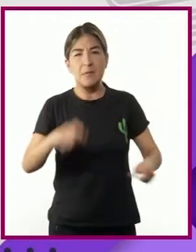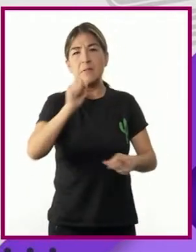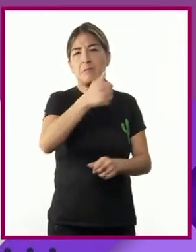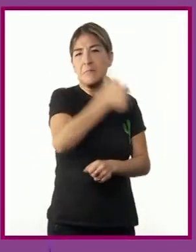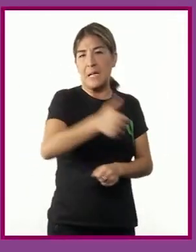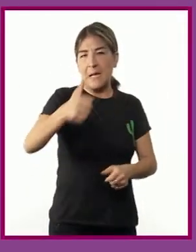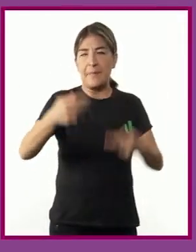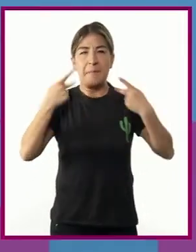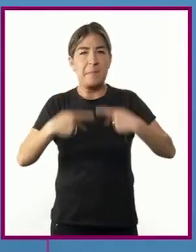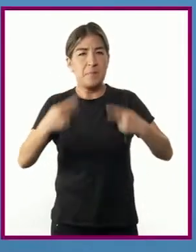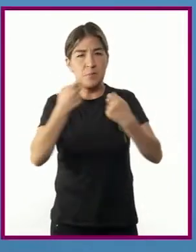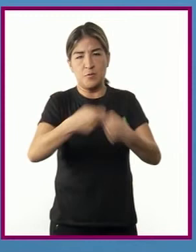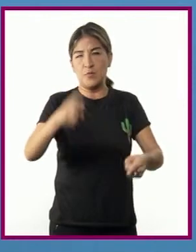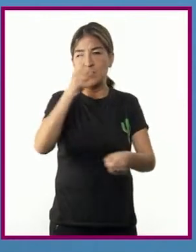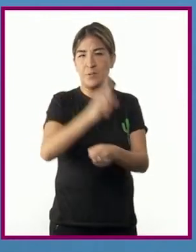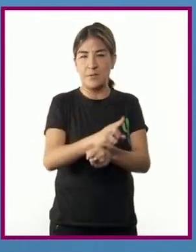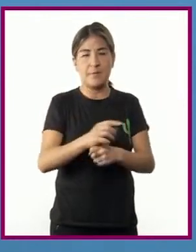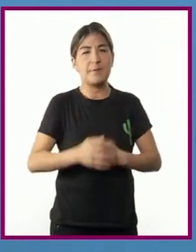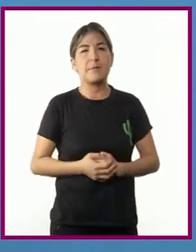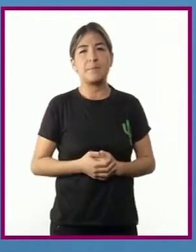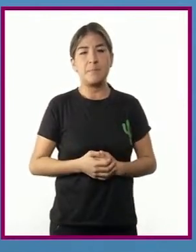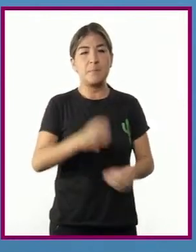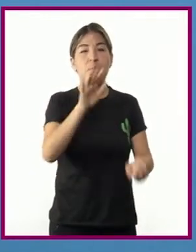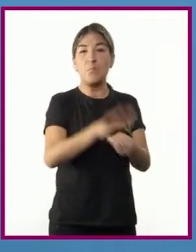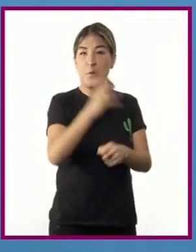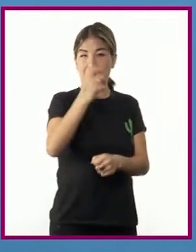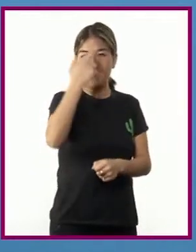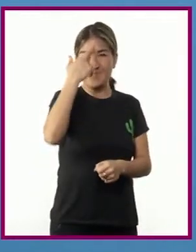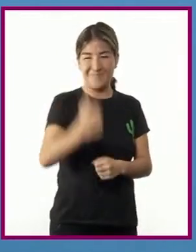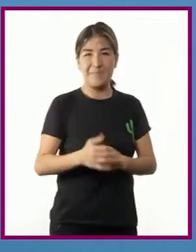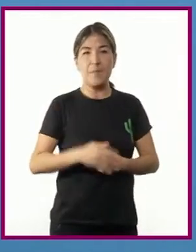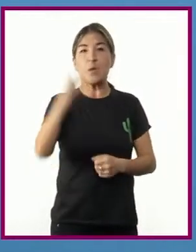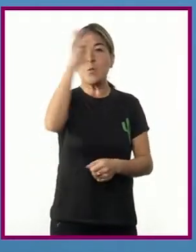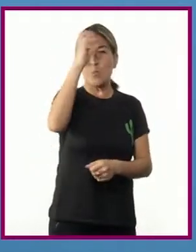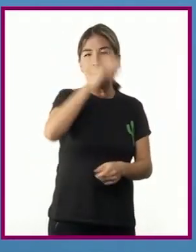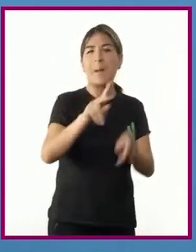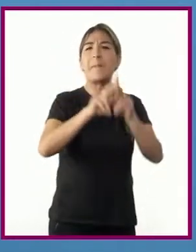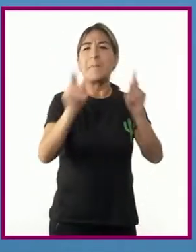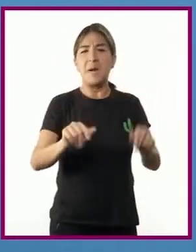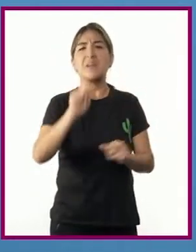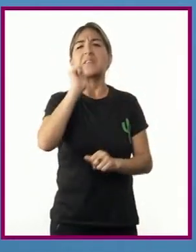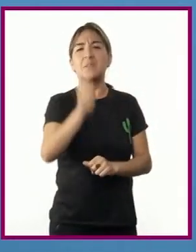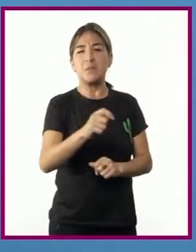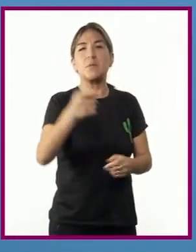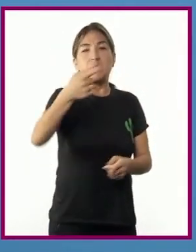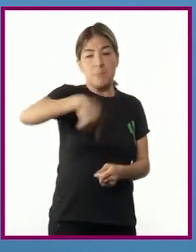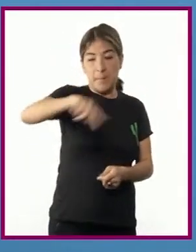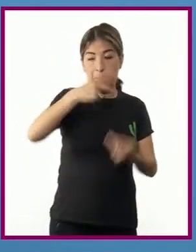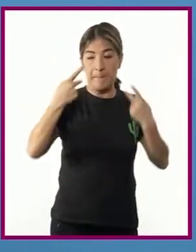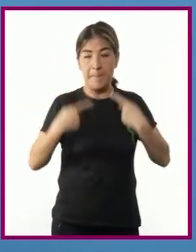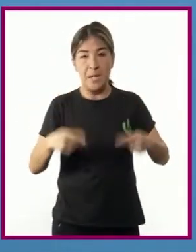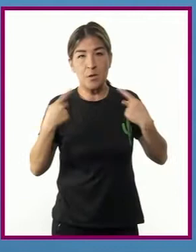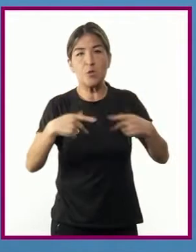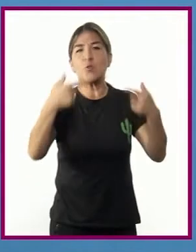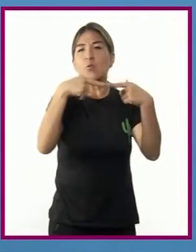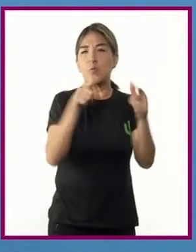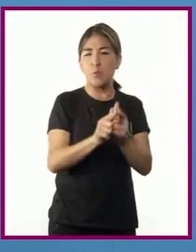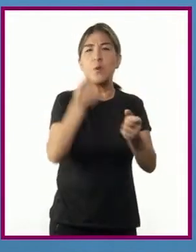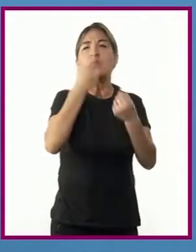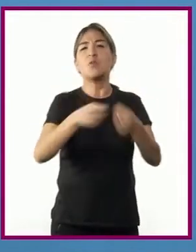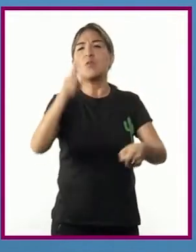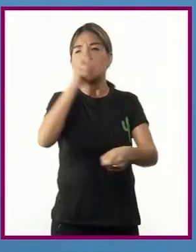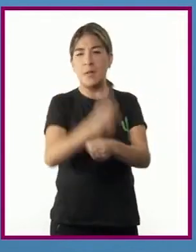sociedad. Por lo tanto, la cultura de paz implica que las personas, grupos y las